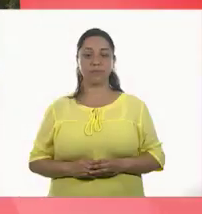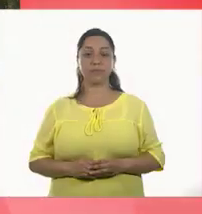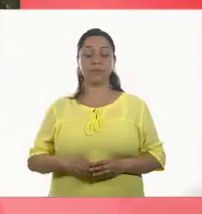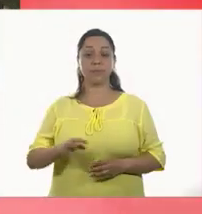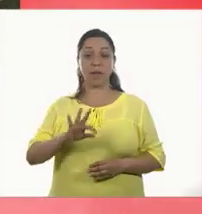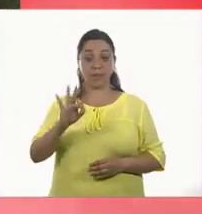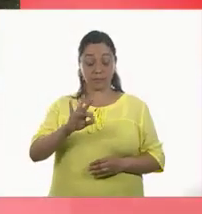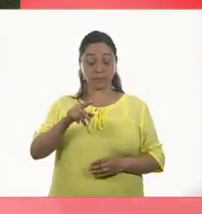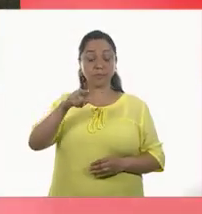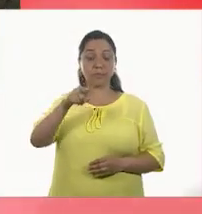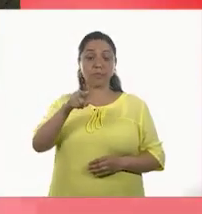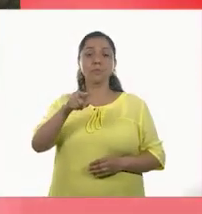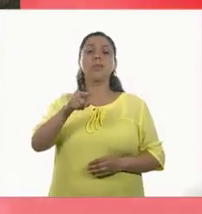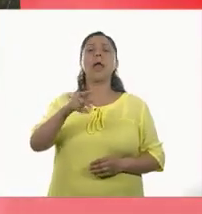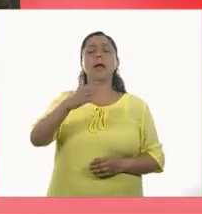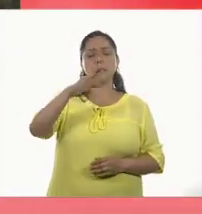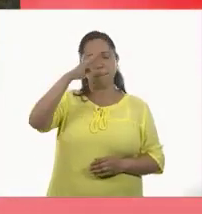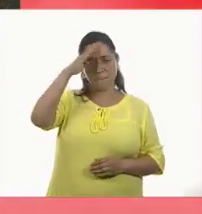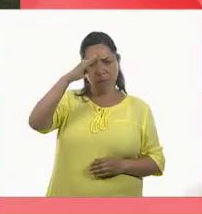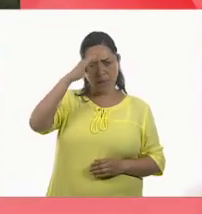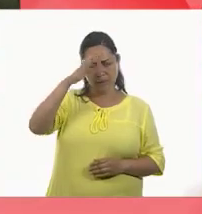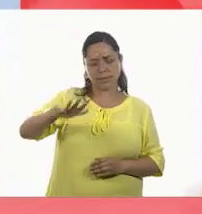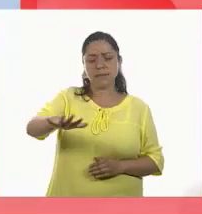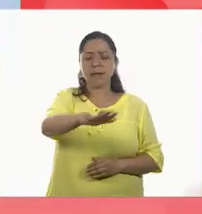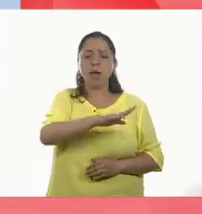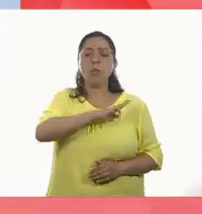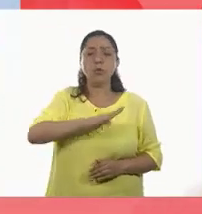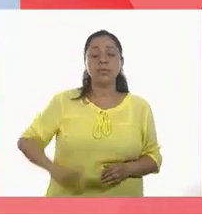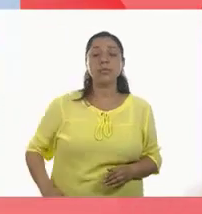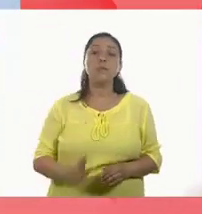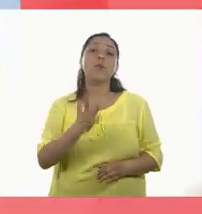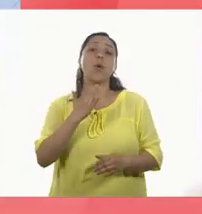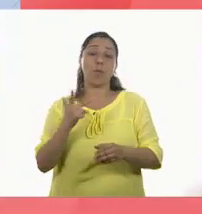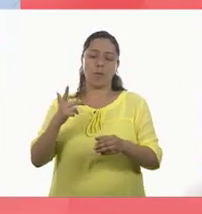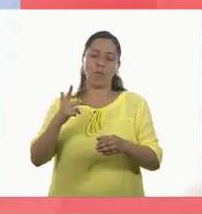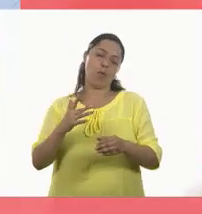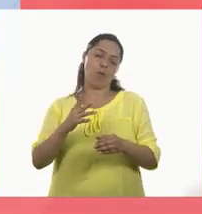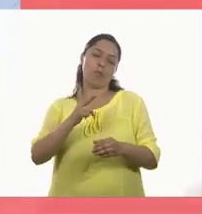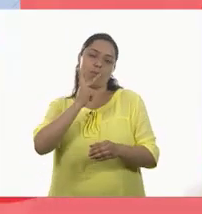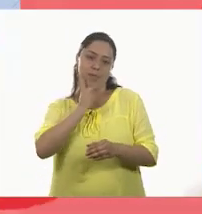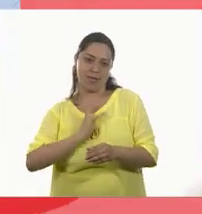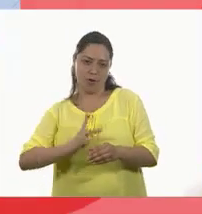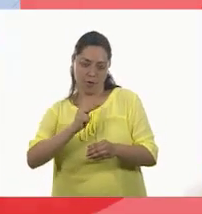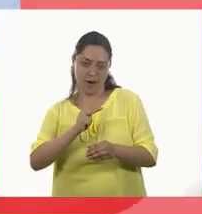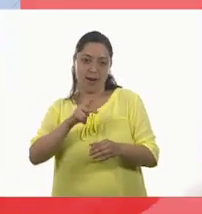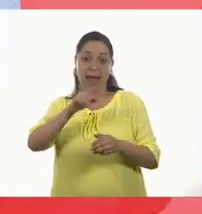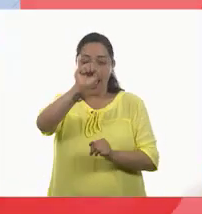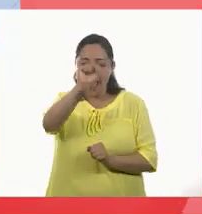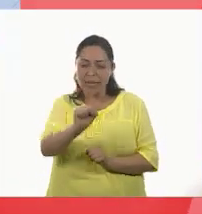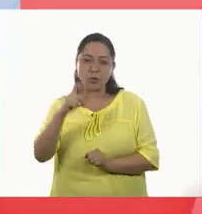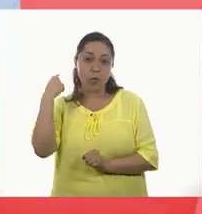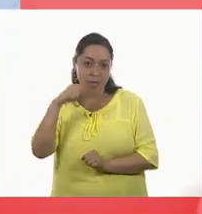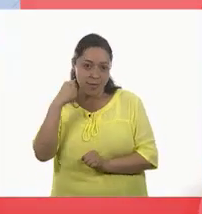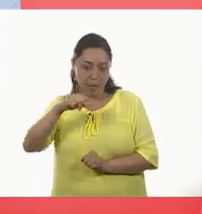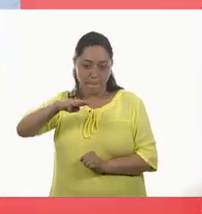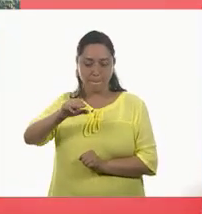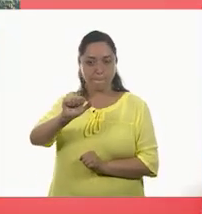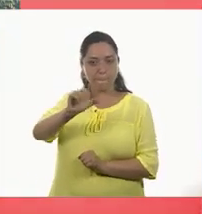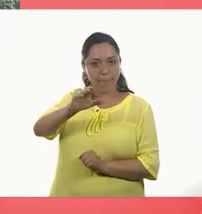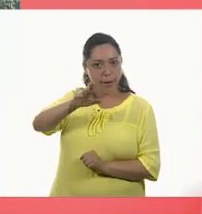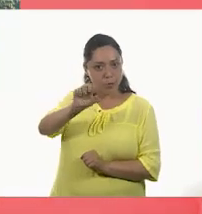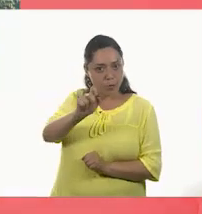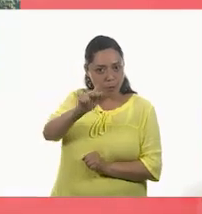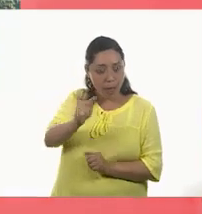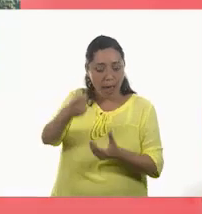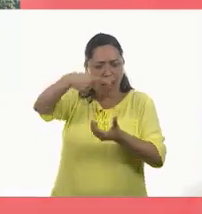Si bien se considera un municipio petrolero por tradición, Macuspana, al sur de Tabasco, cuenta con una gran